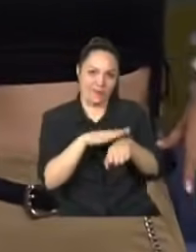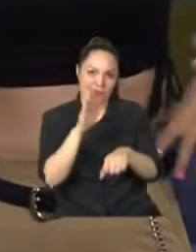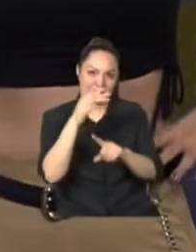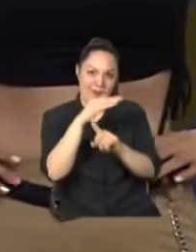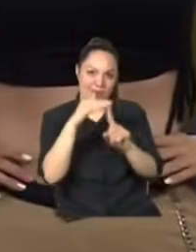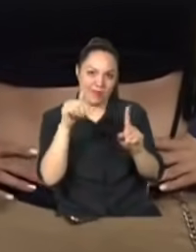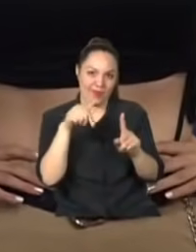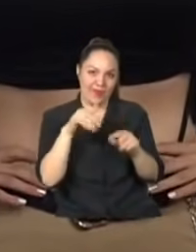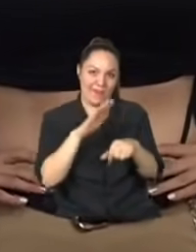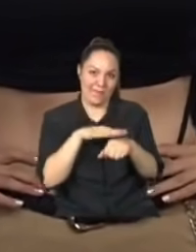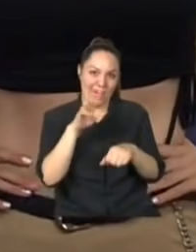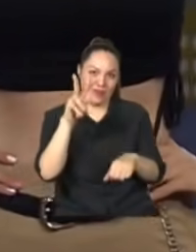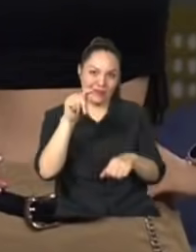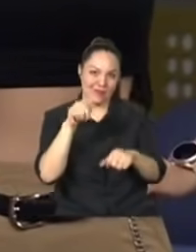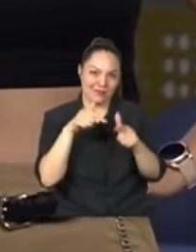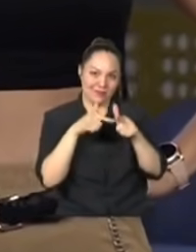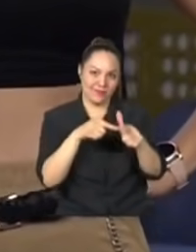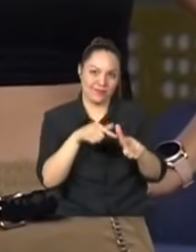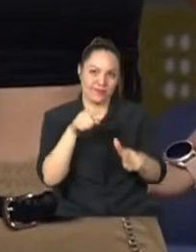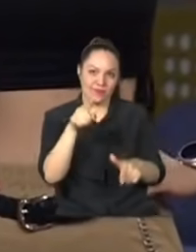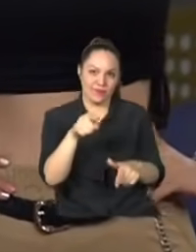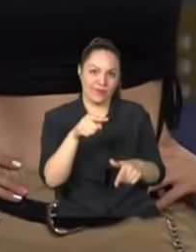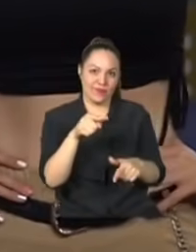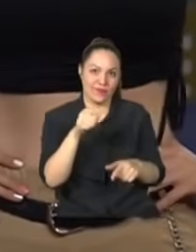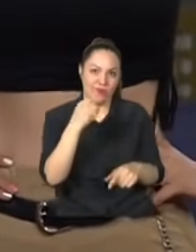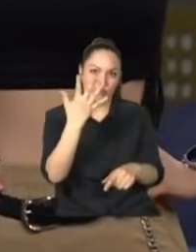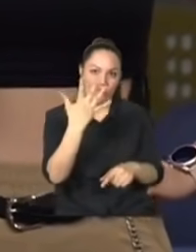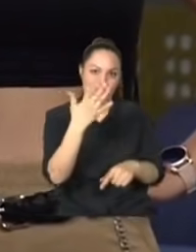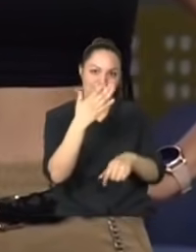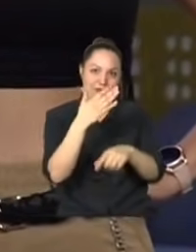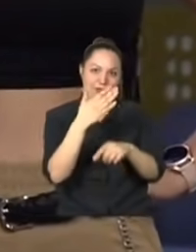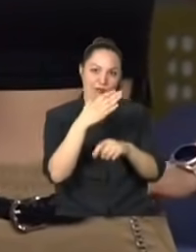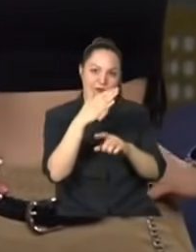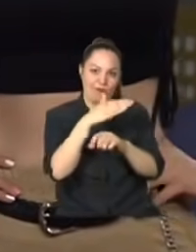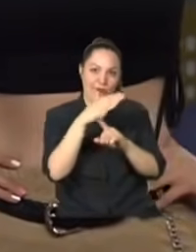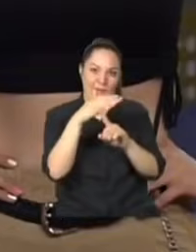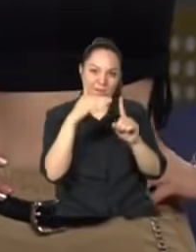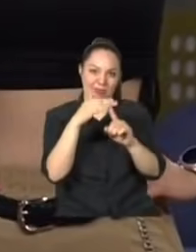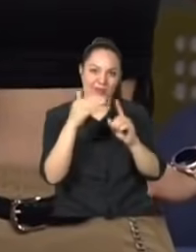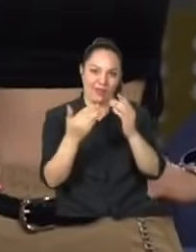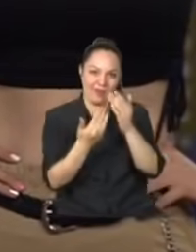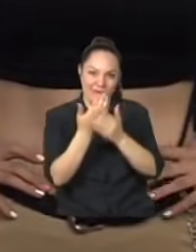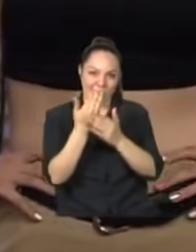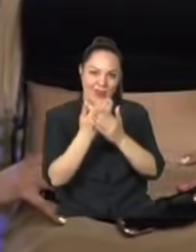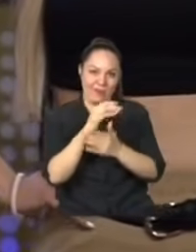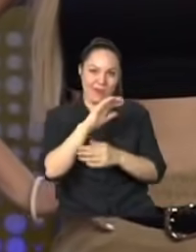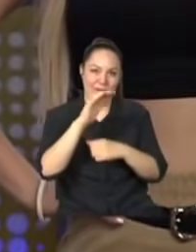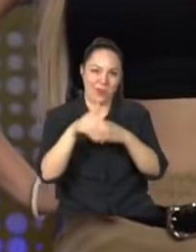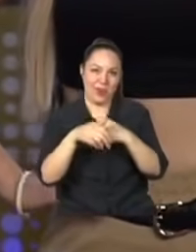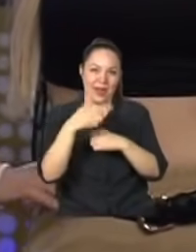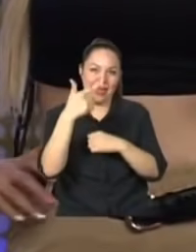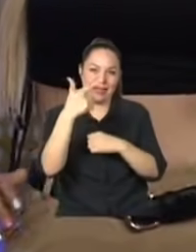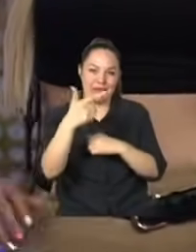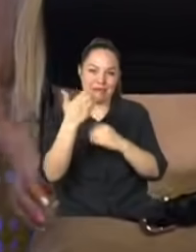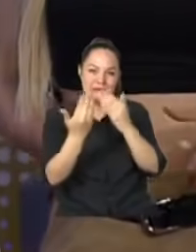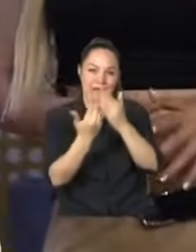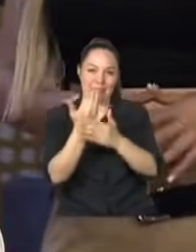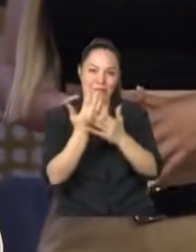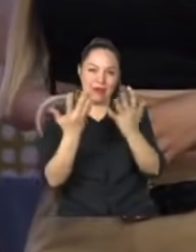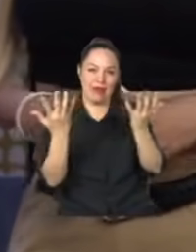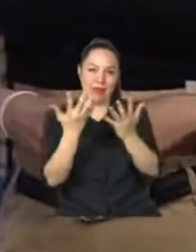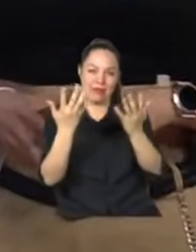2 horas y media de programa. Si allá son las 5 pasaditas, ya amanece a las 7 de la mañana. Hacemos